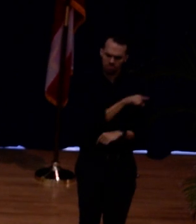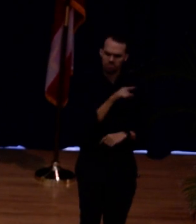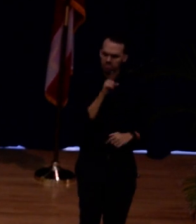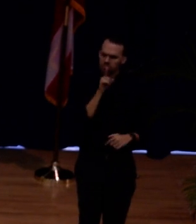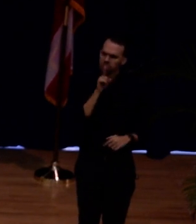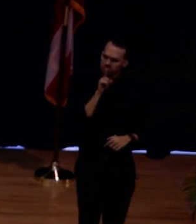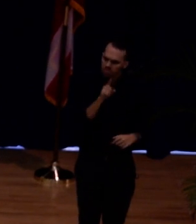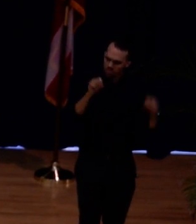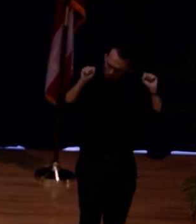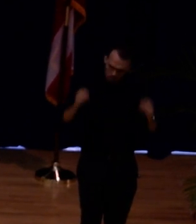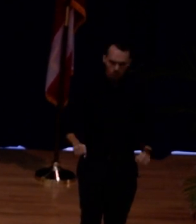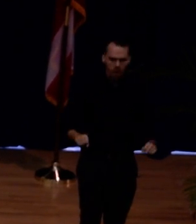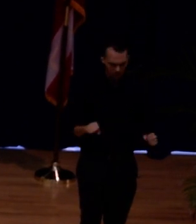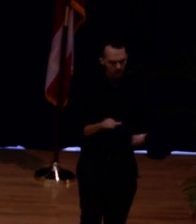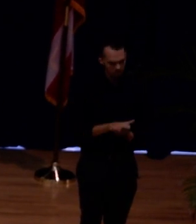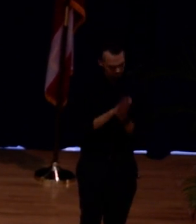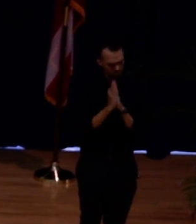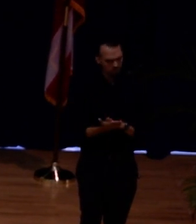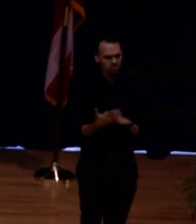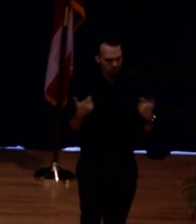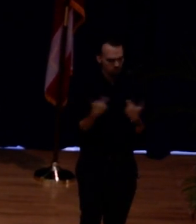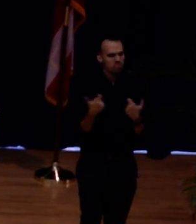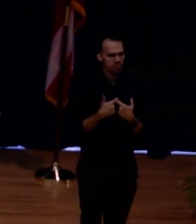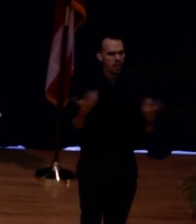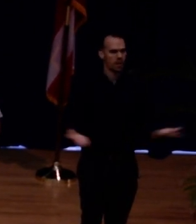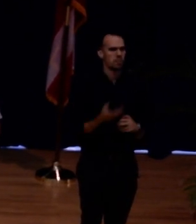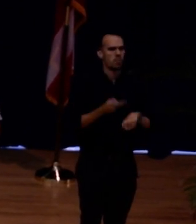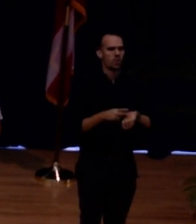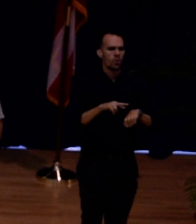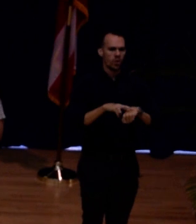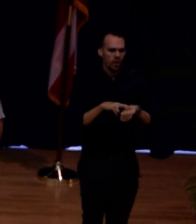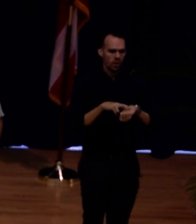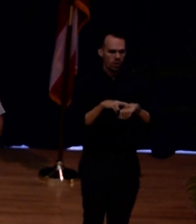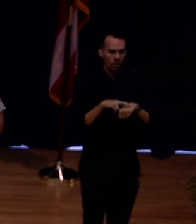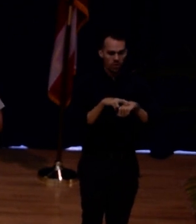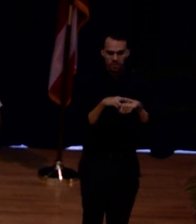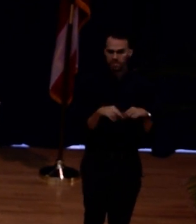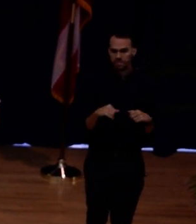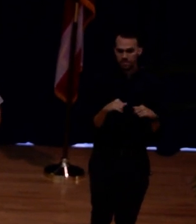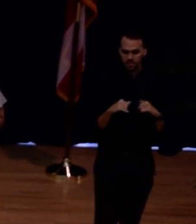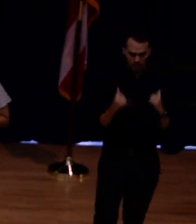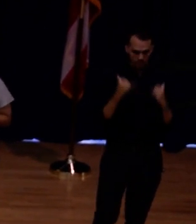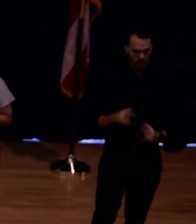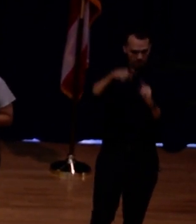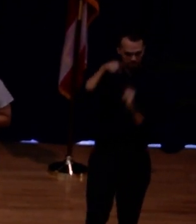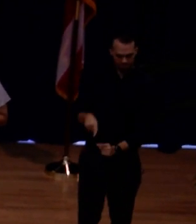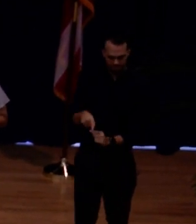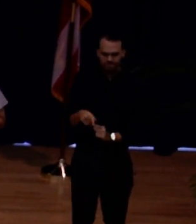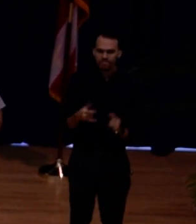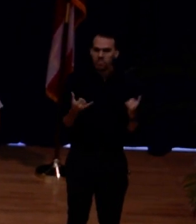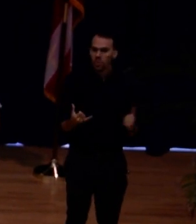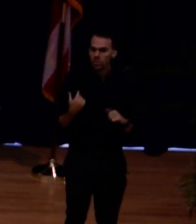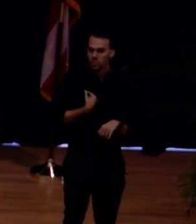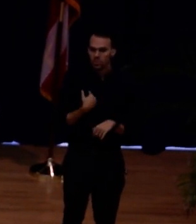realmente posible hacer esa transición energética que necesitamos en Puerto Rico, ¿verdad? Así que yendo al grano, hoy